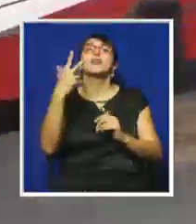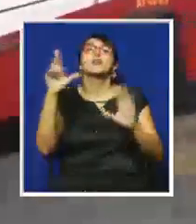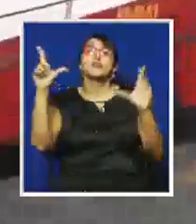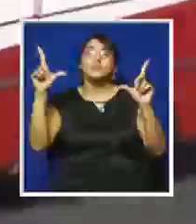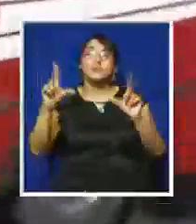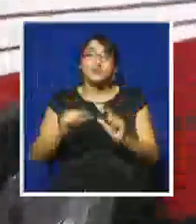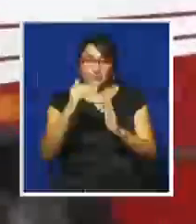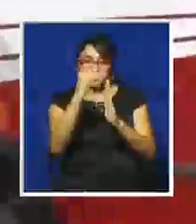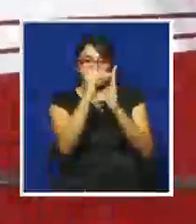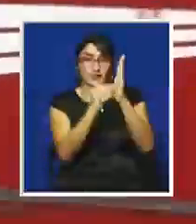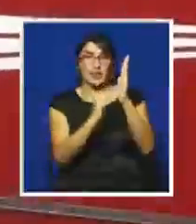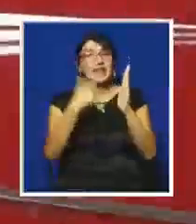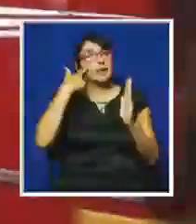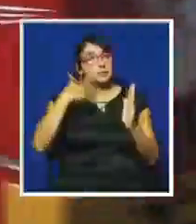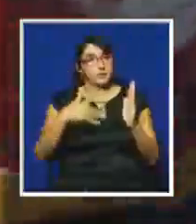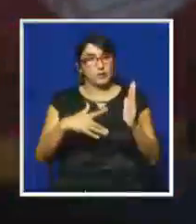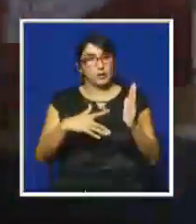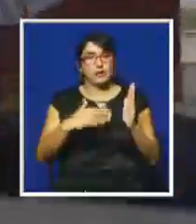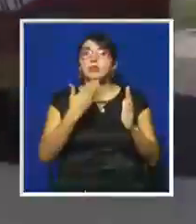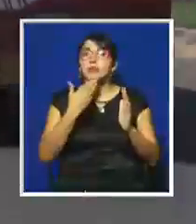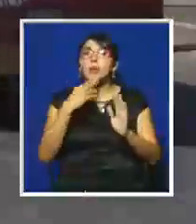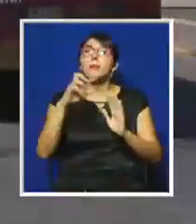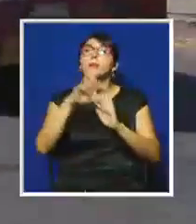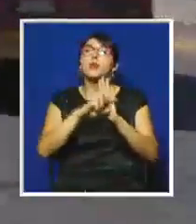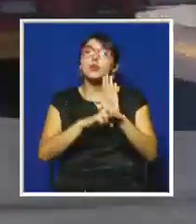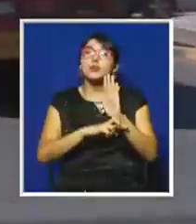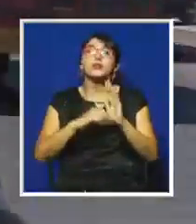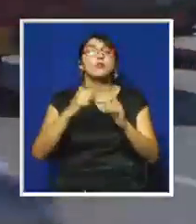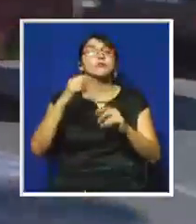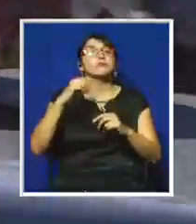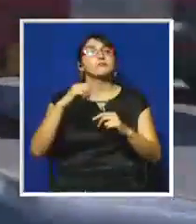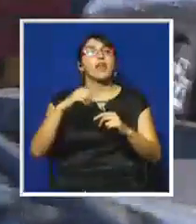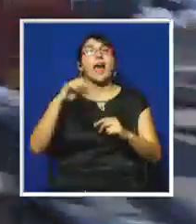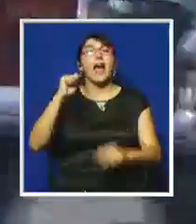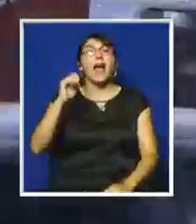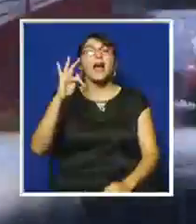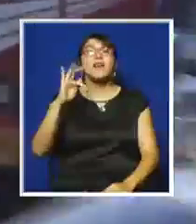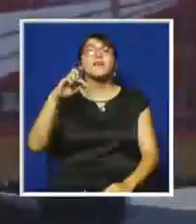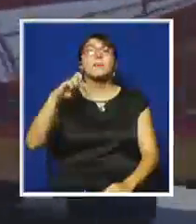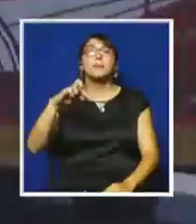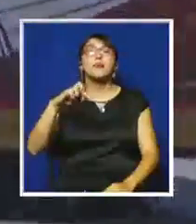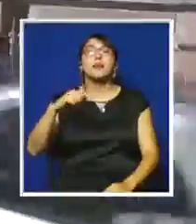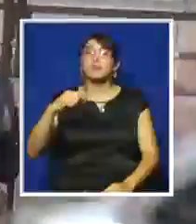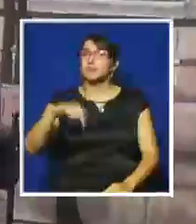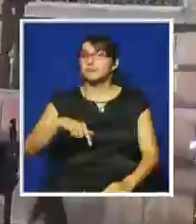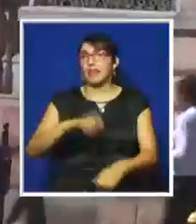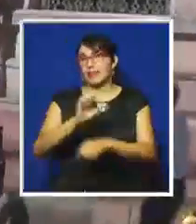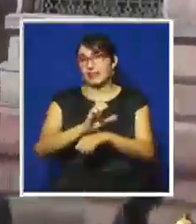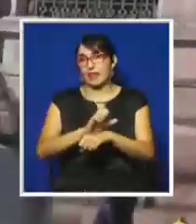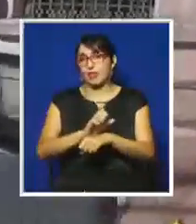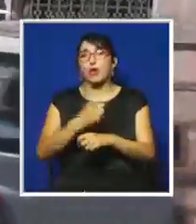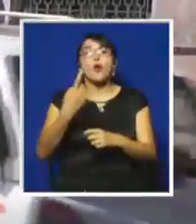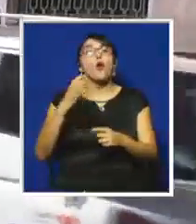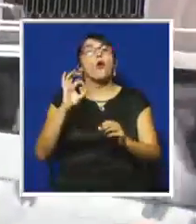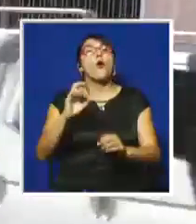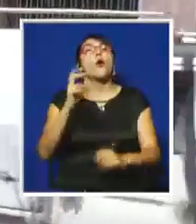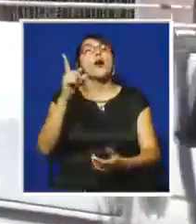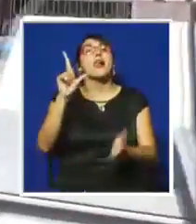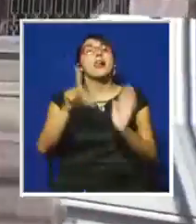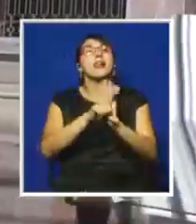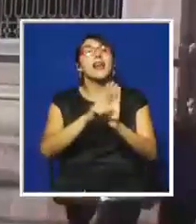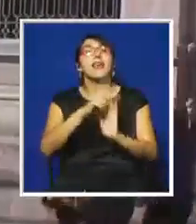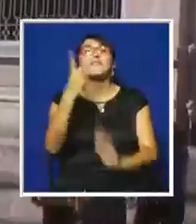proyectos que tienen prioridad. Lo mismo ocurrió con proyectos como el que crea las AFP estatales o como el que modifica la Ley 20.000, entre otros.